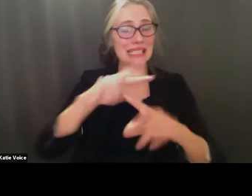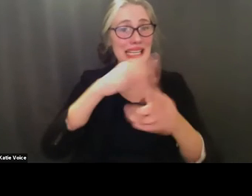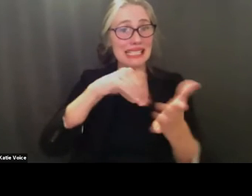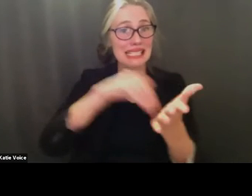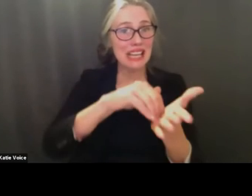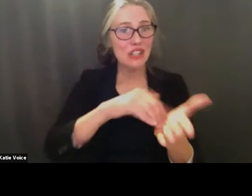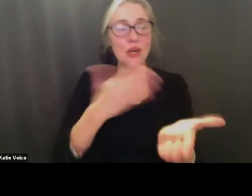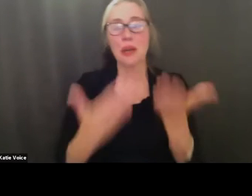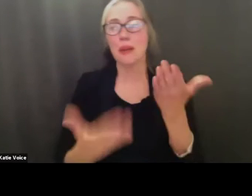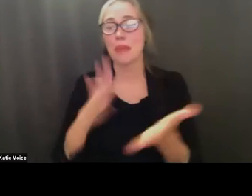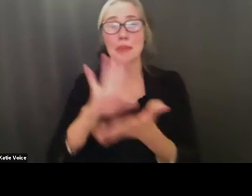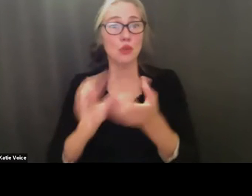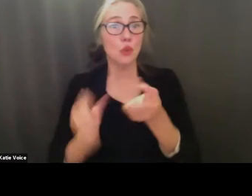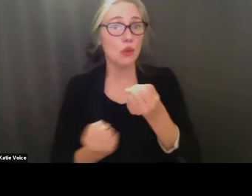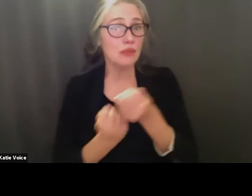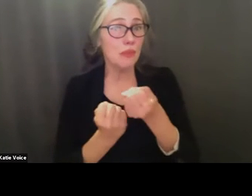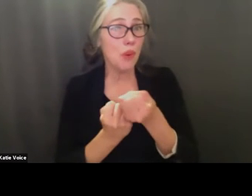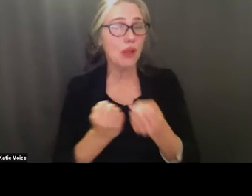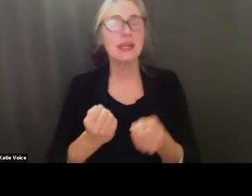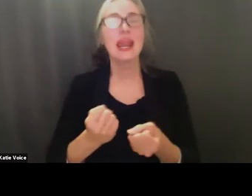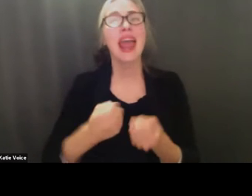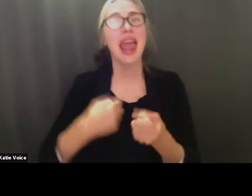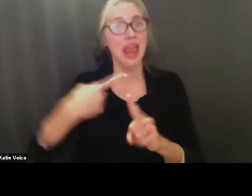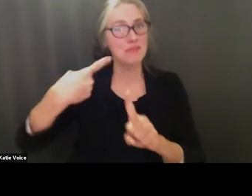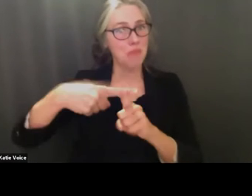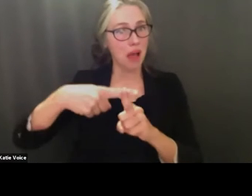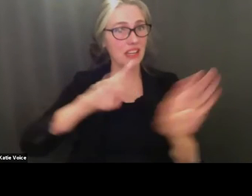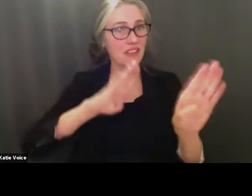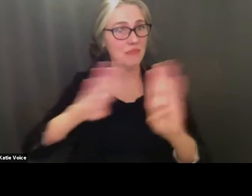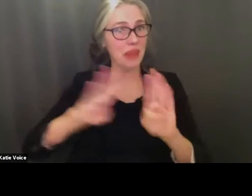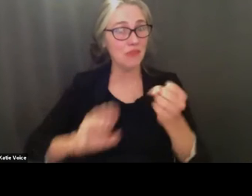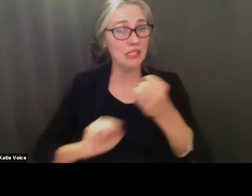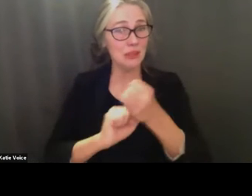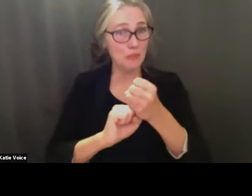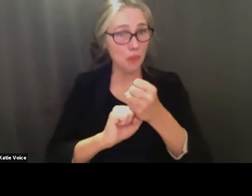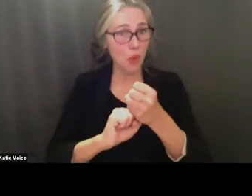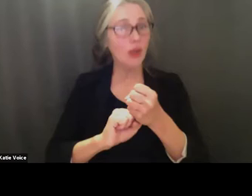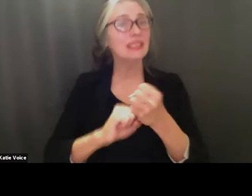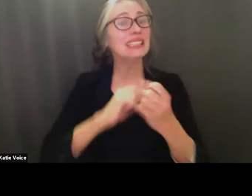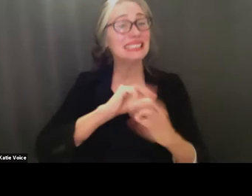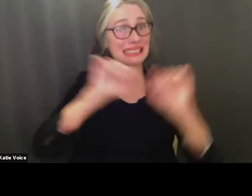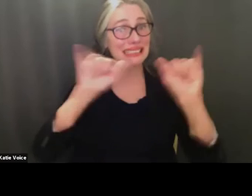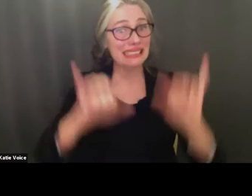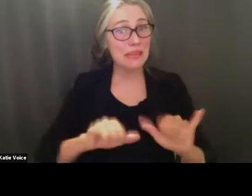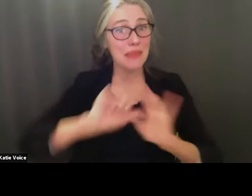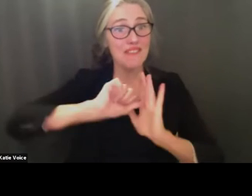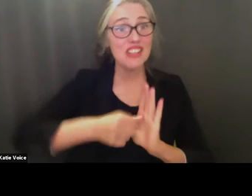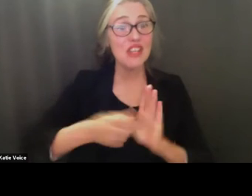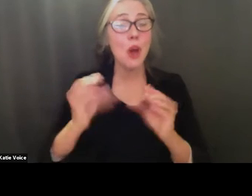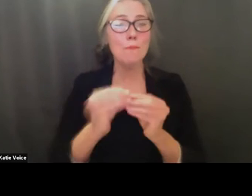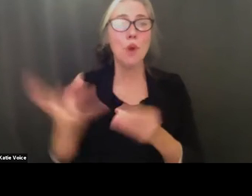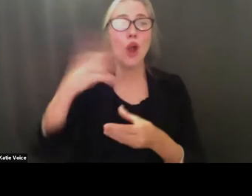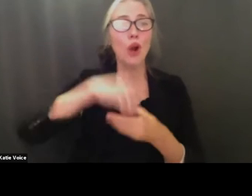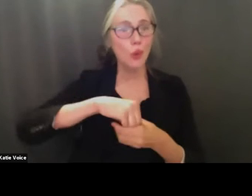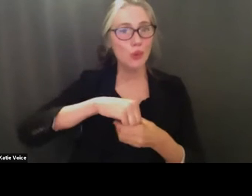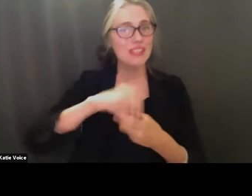cosas de tecnología de asistencia y sistemas de apoyo para la conducta y